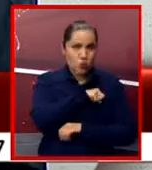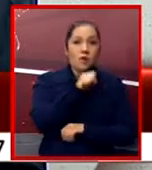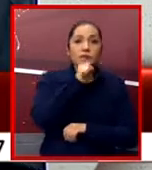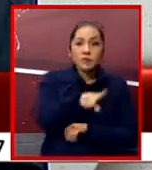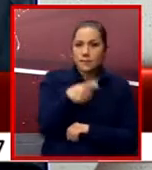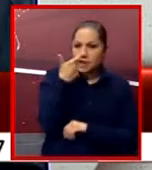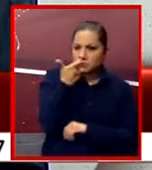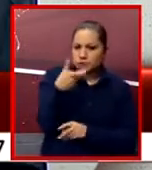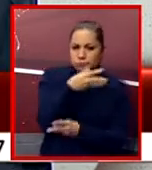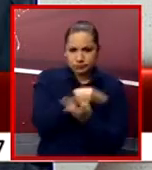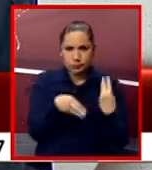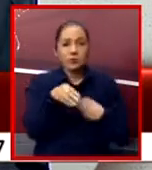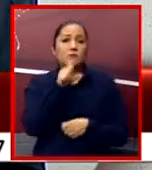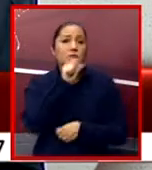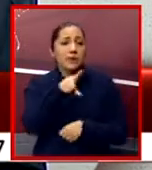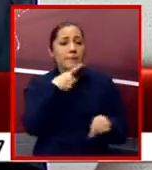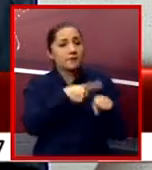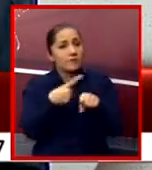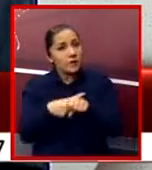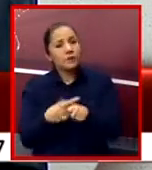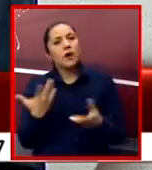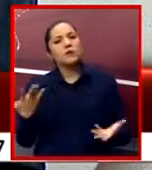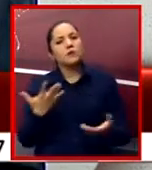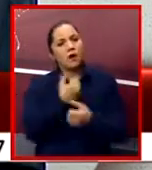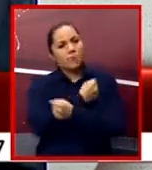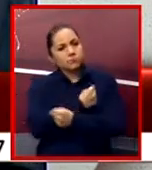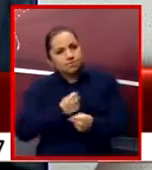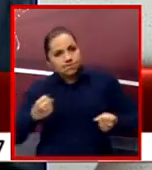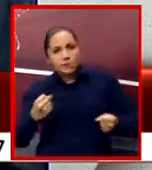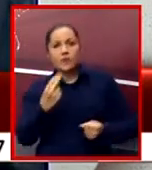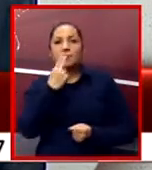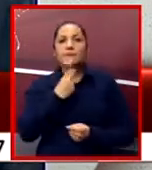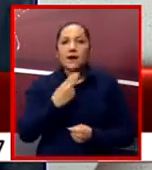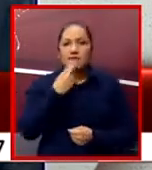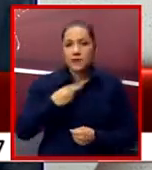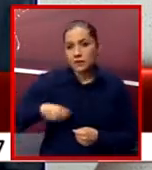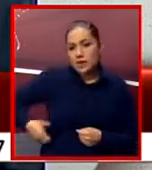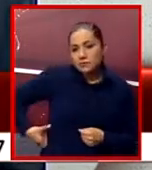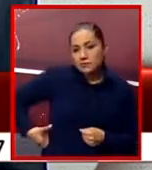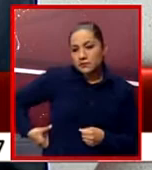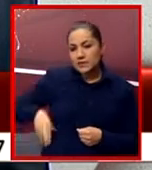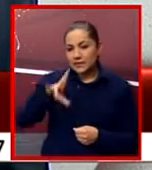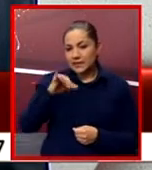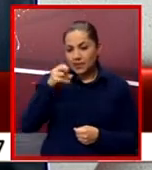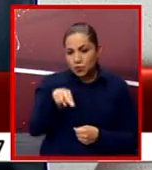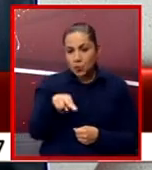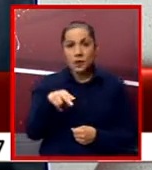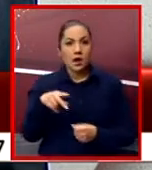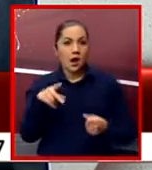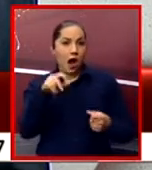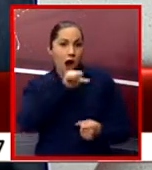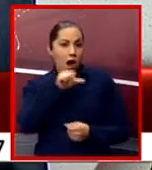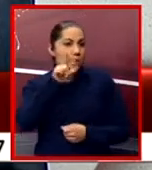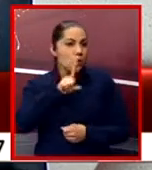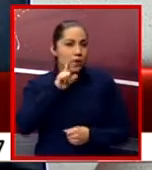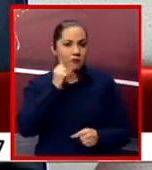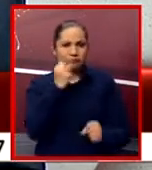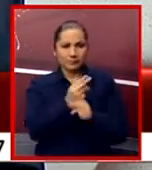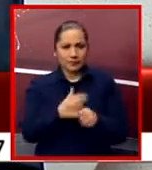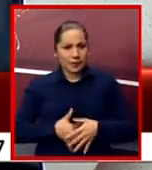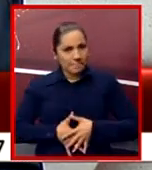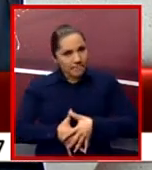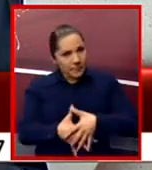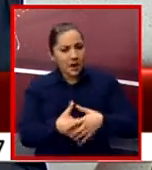como sobrepeso, obesidad, diabetes, insuficiencia renal, el embarazo en niñas y adolescentes, las enfermedades